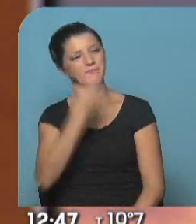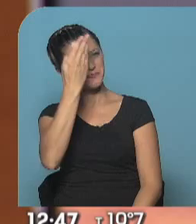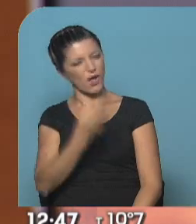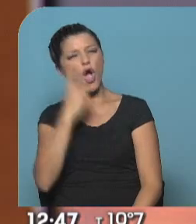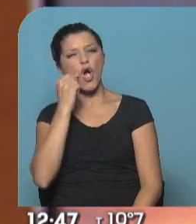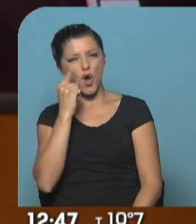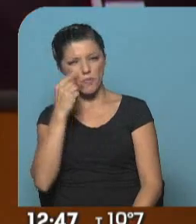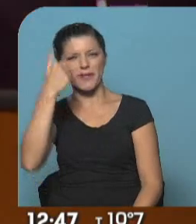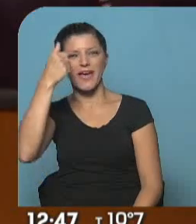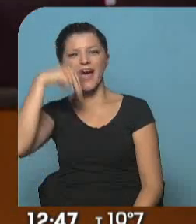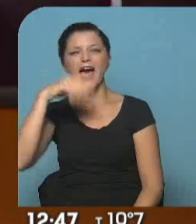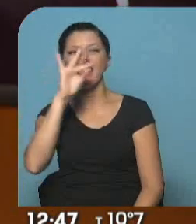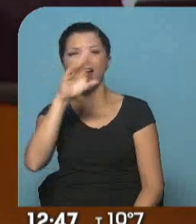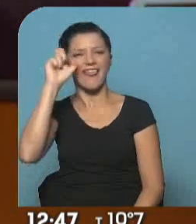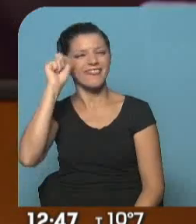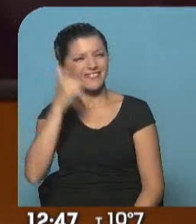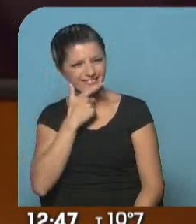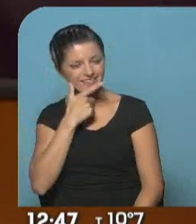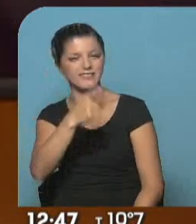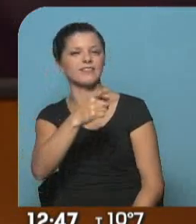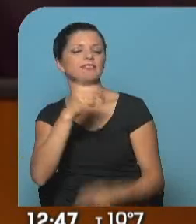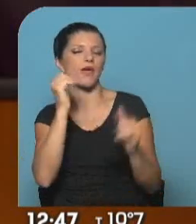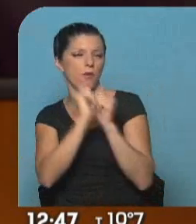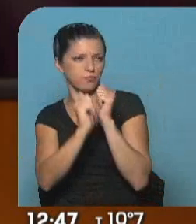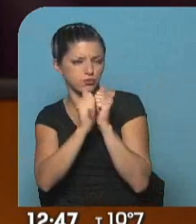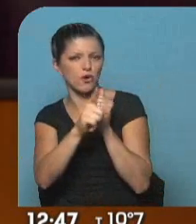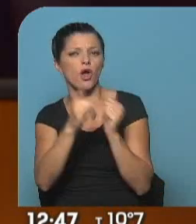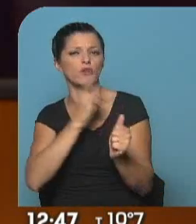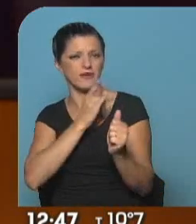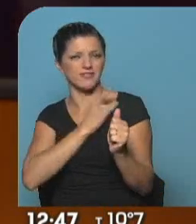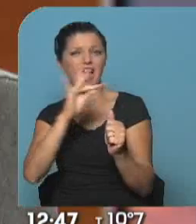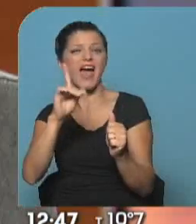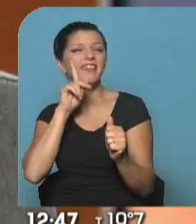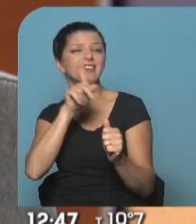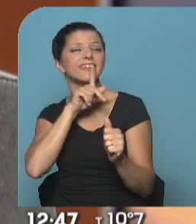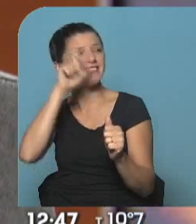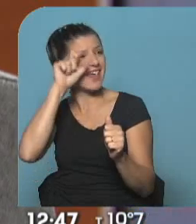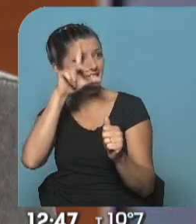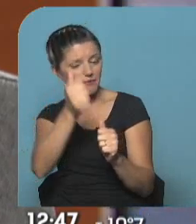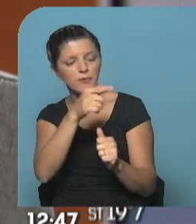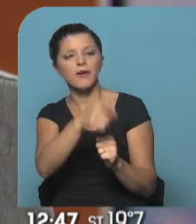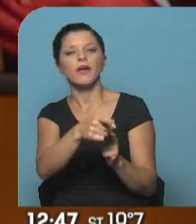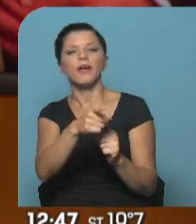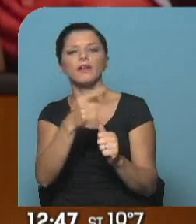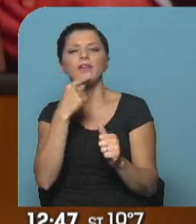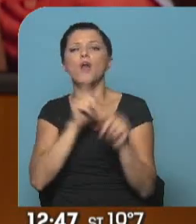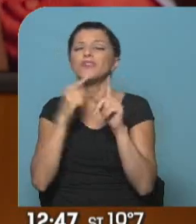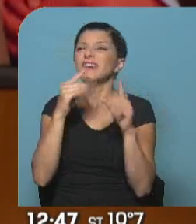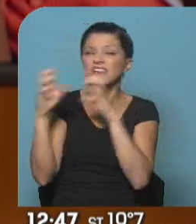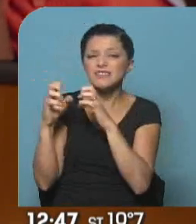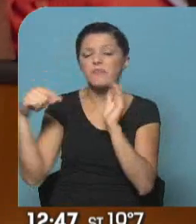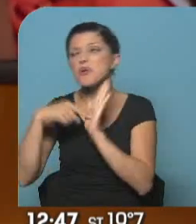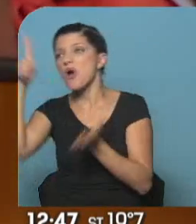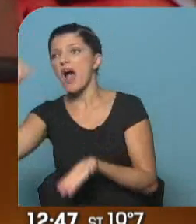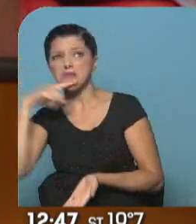historiador de la Universidad de Itela, para tratar de entender un poco esto que algunos llaman crisis y que los alemanes dicen no tan crisis. ¿Es